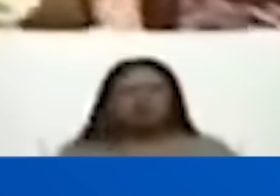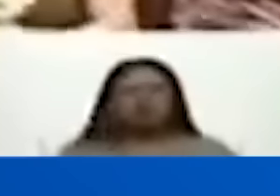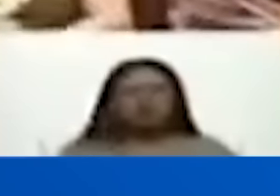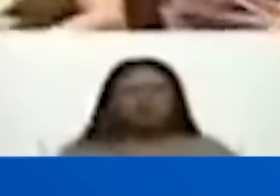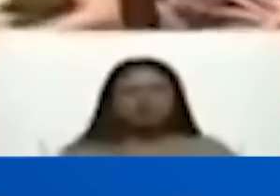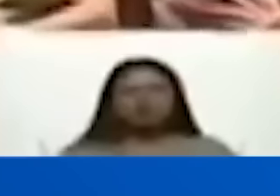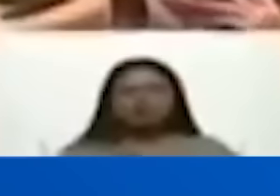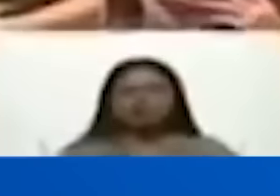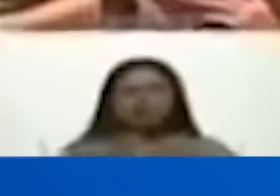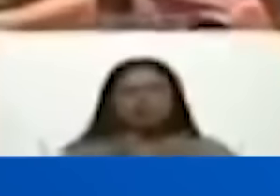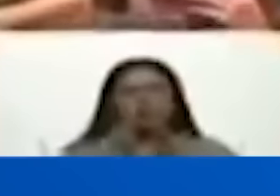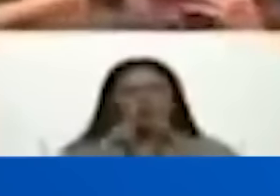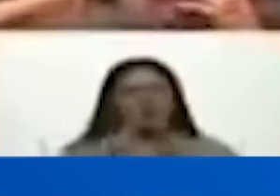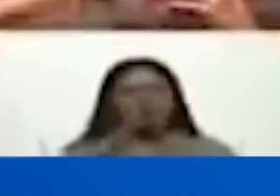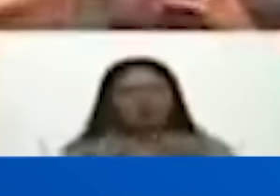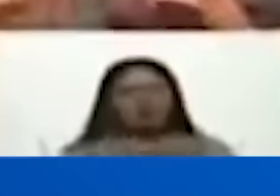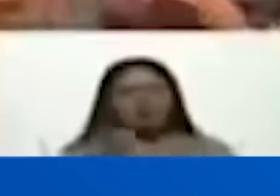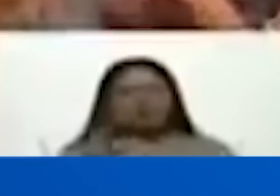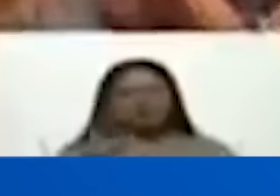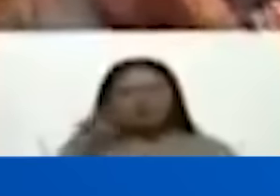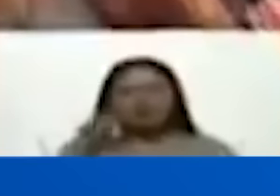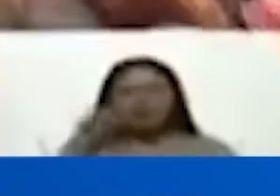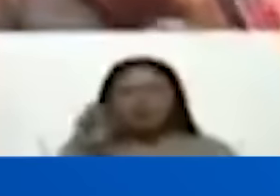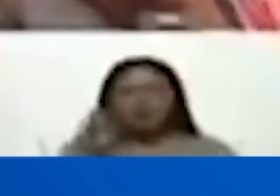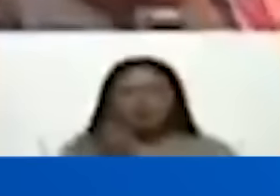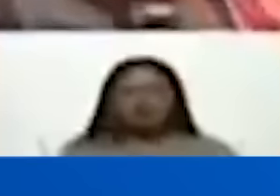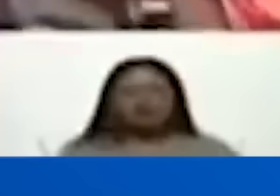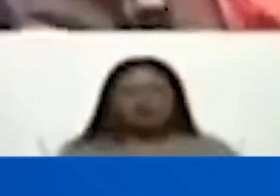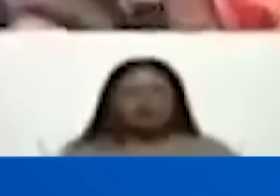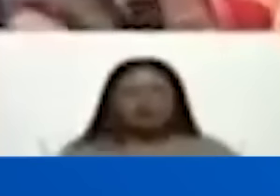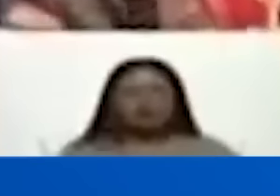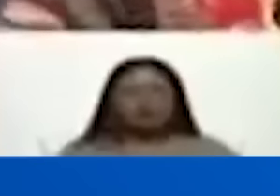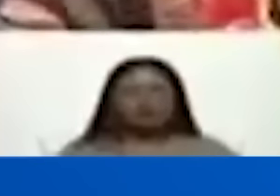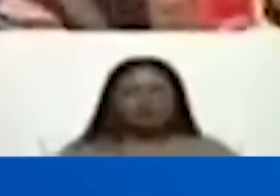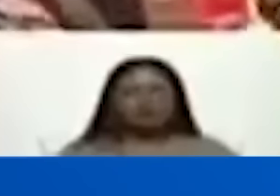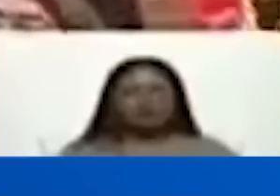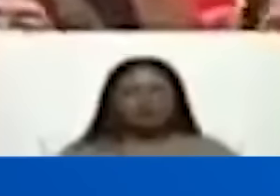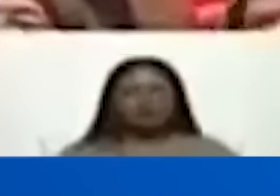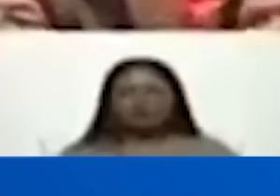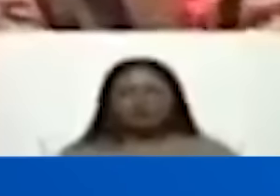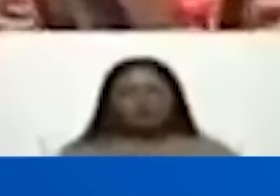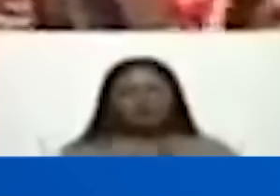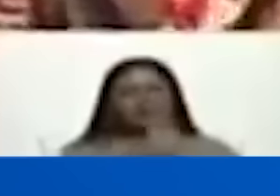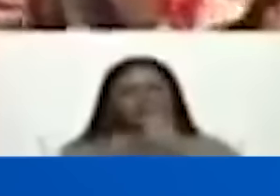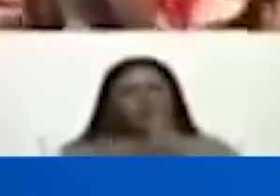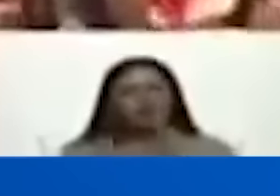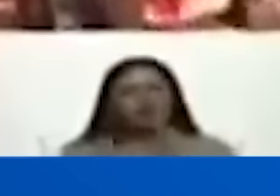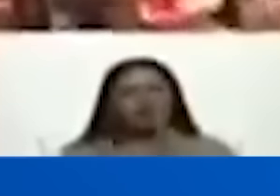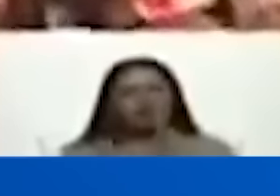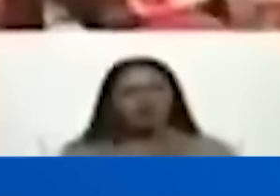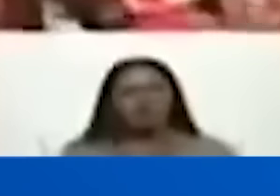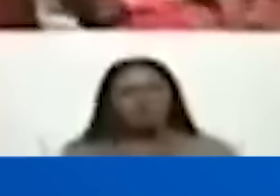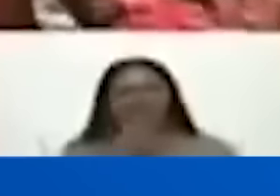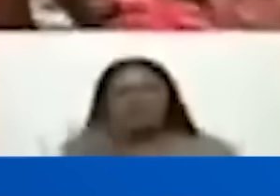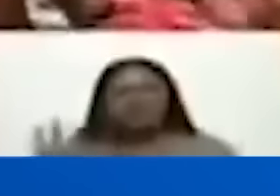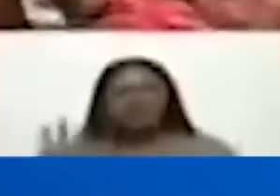sin importar el resultado que dé el CNE. Bueno, nosotros lo vamos a esperar en Miraflores.